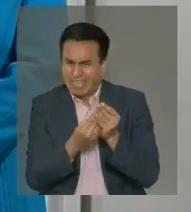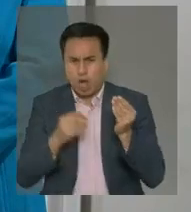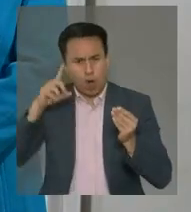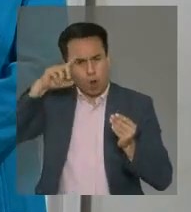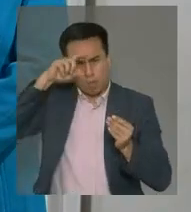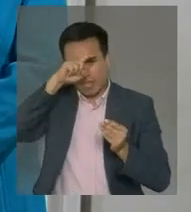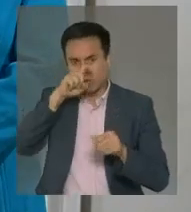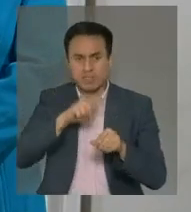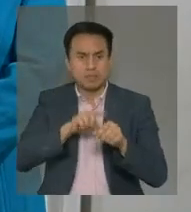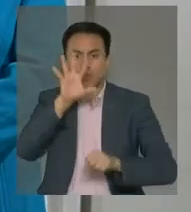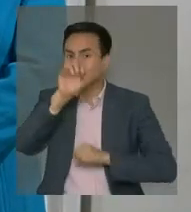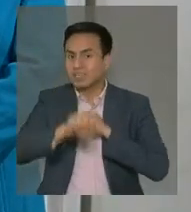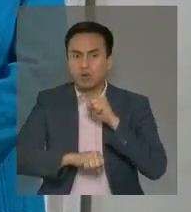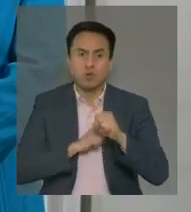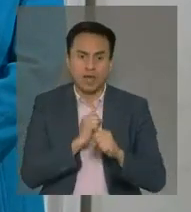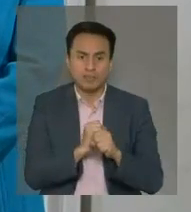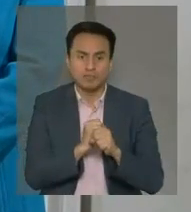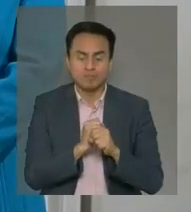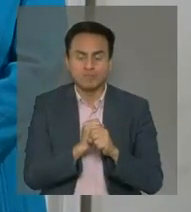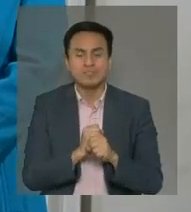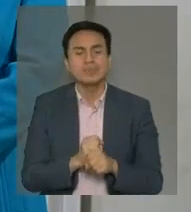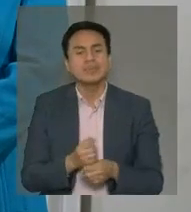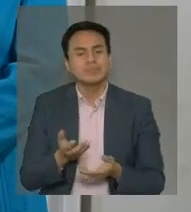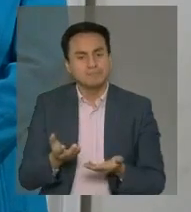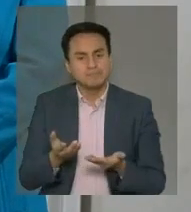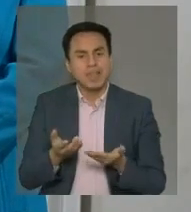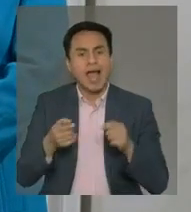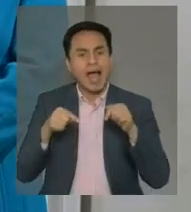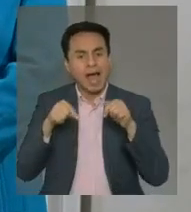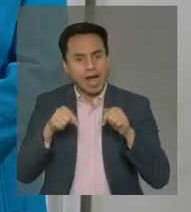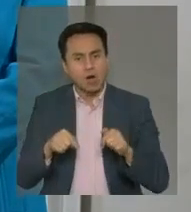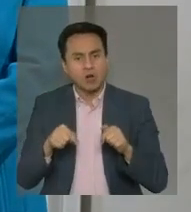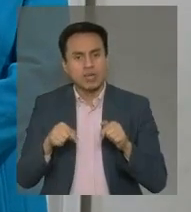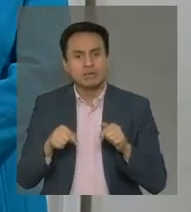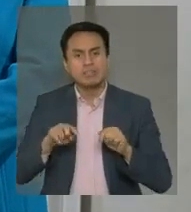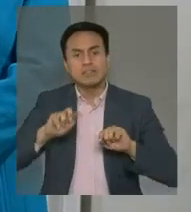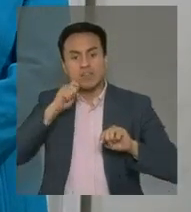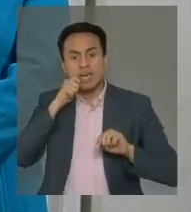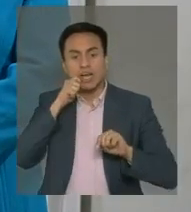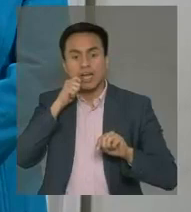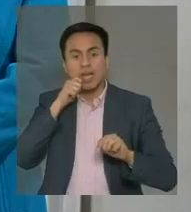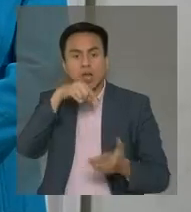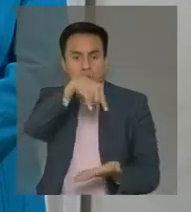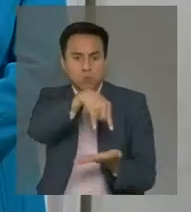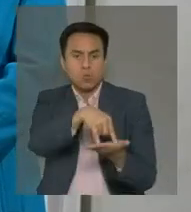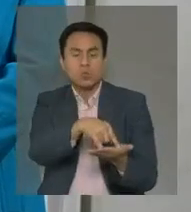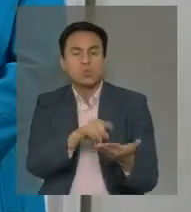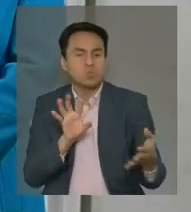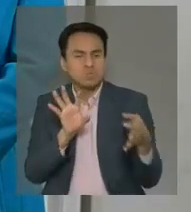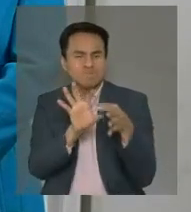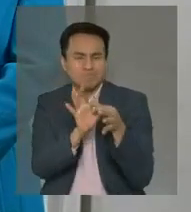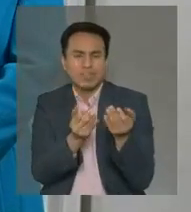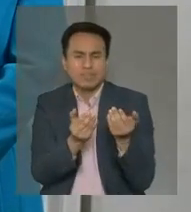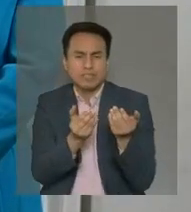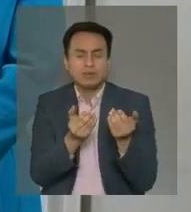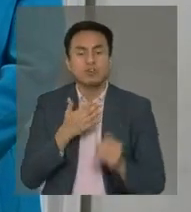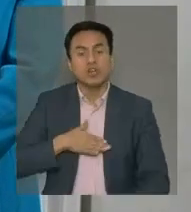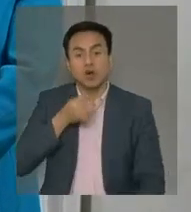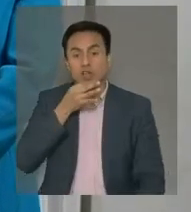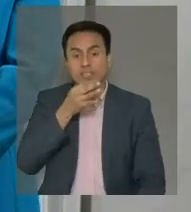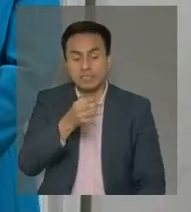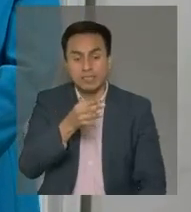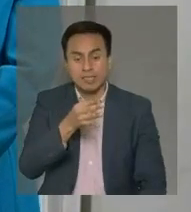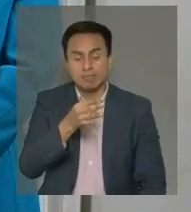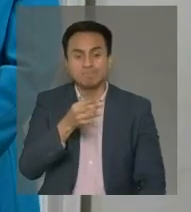toma por lo menos cinco años ahora esto requiere el concurso del parlamento yo quiero decirles que